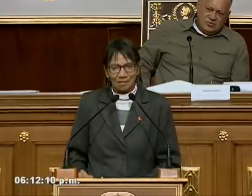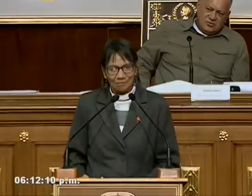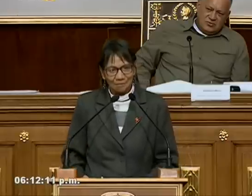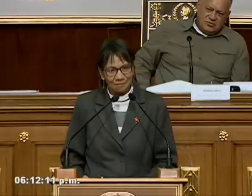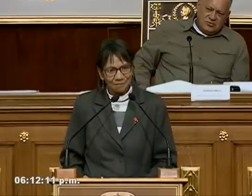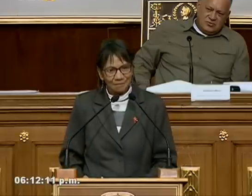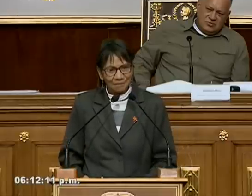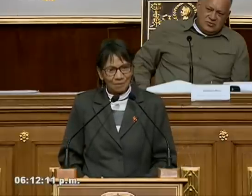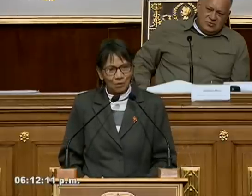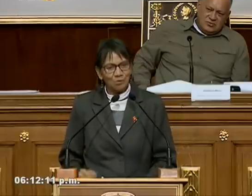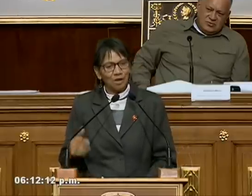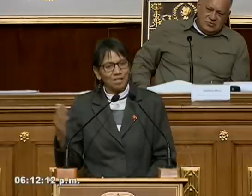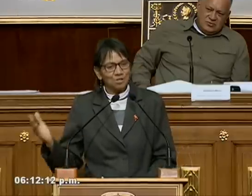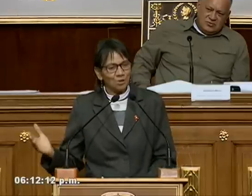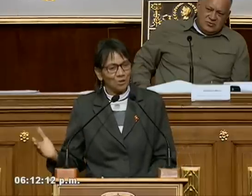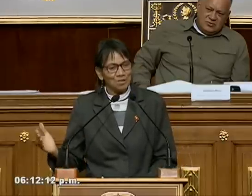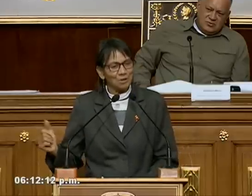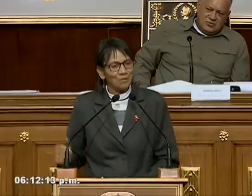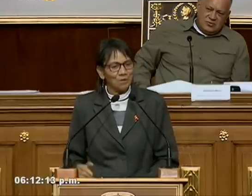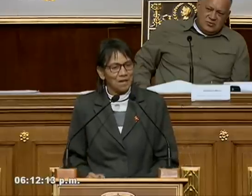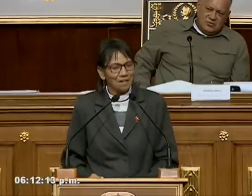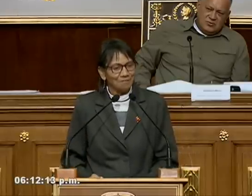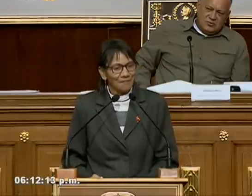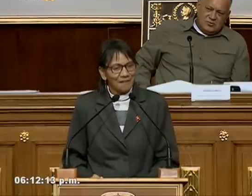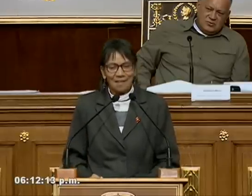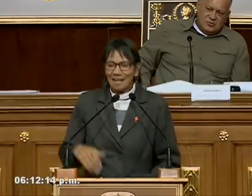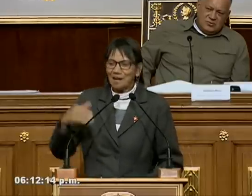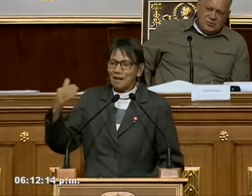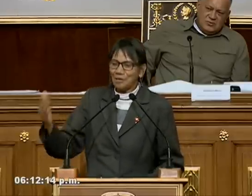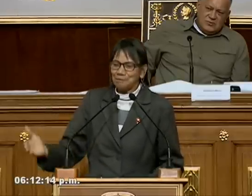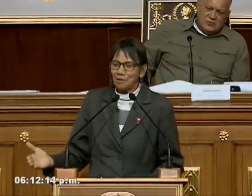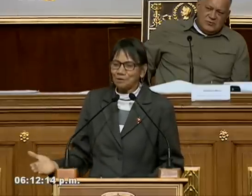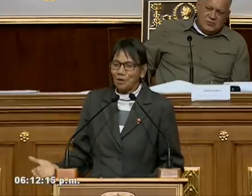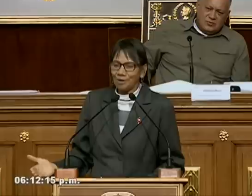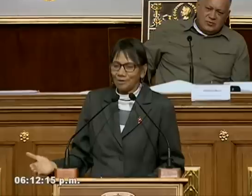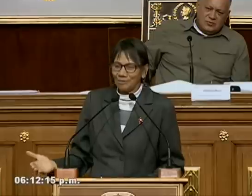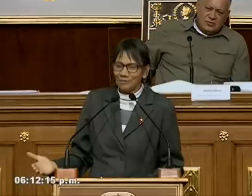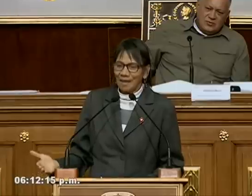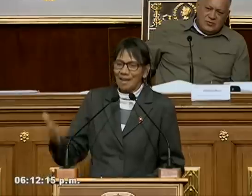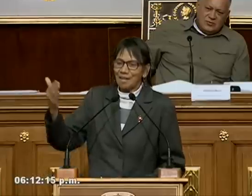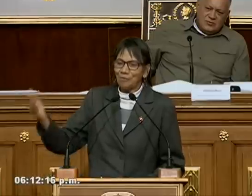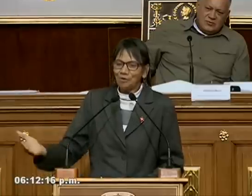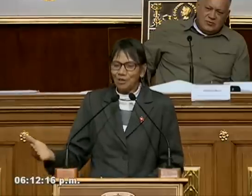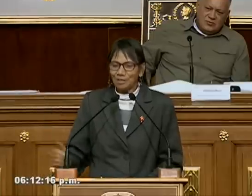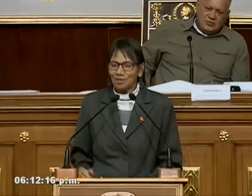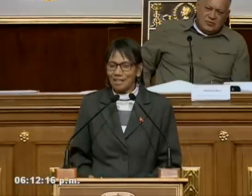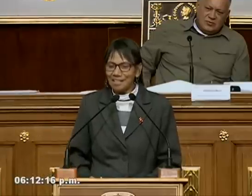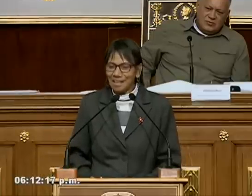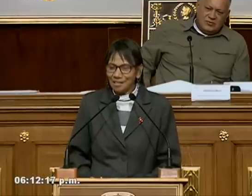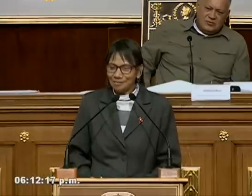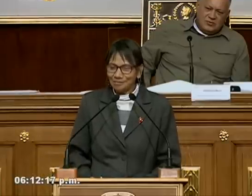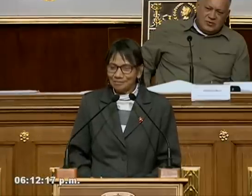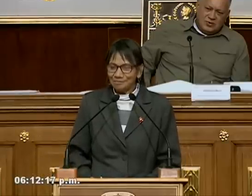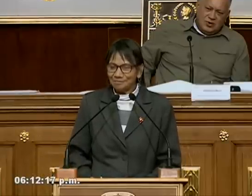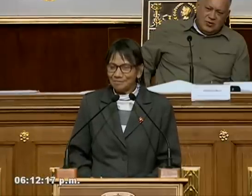constantemente. Cuando ha dicho, y se ve muy bien, ¿quién es el mayor productor en el mundo de